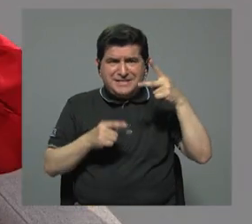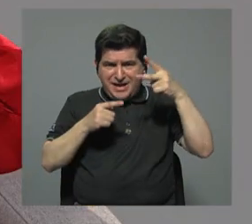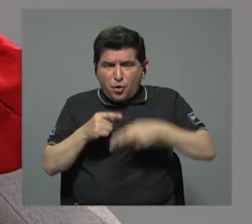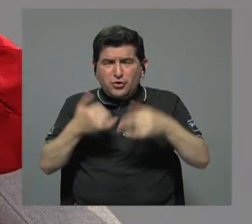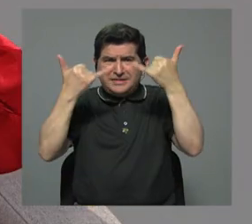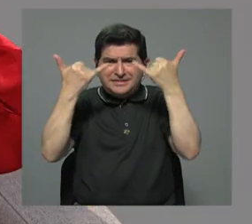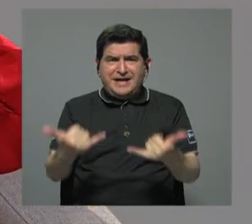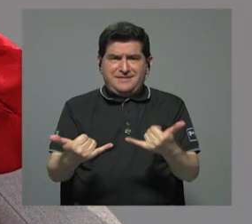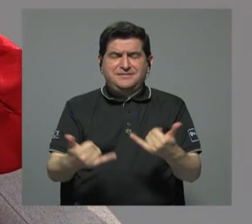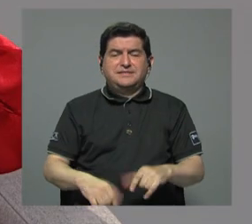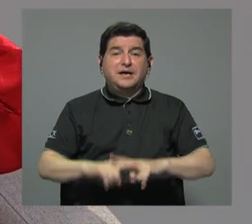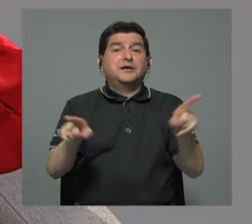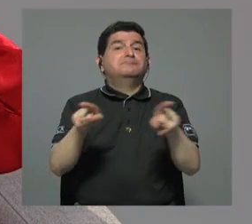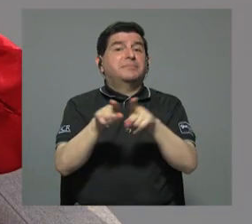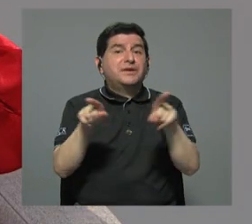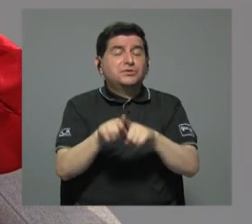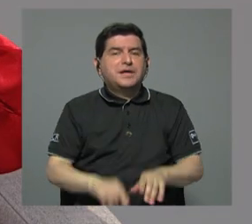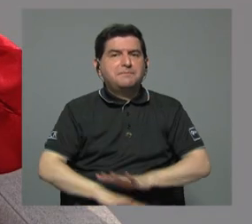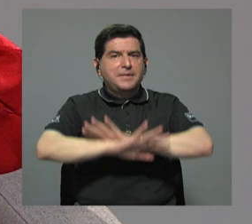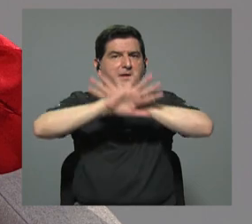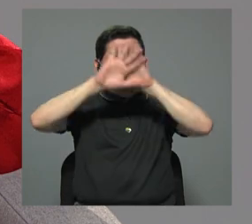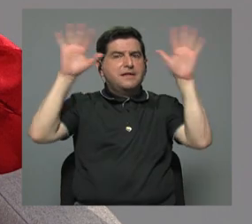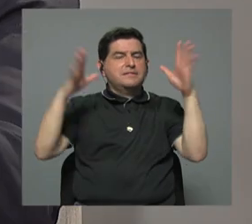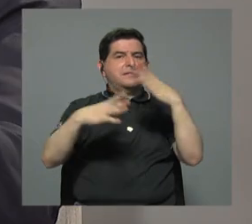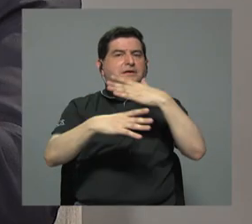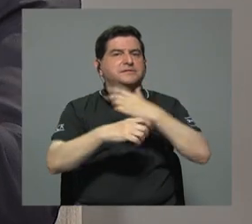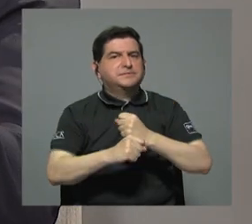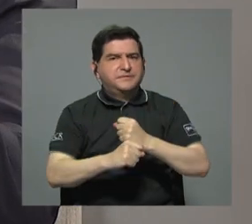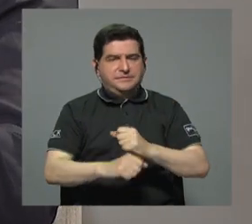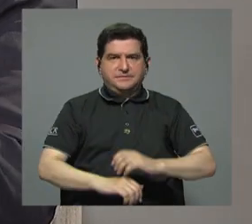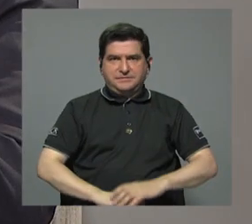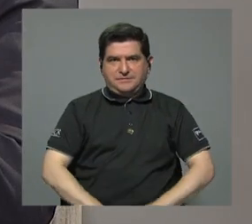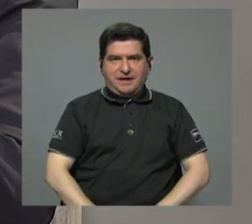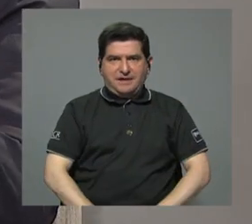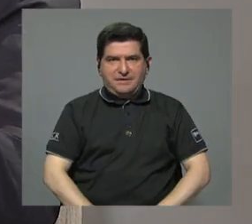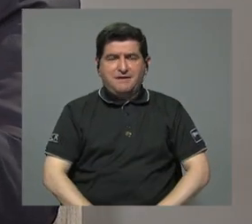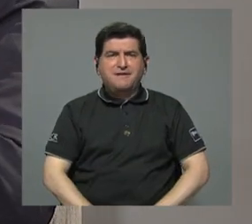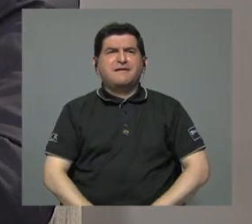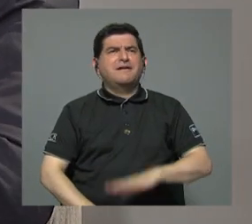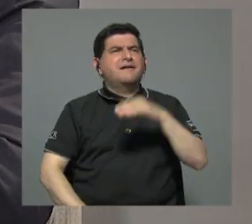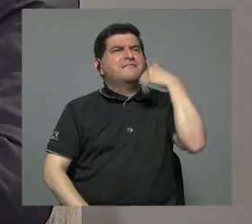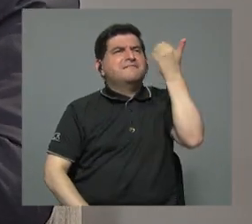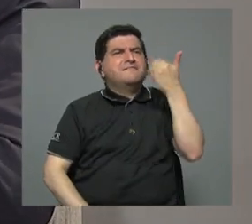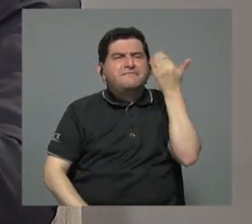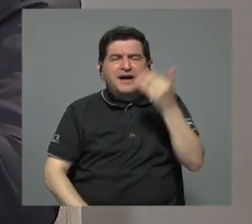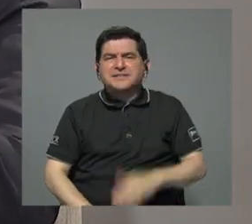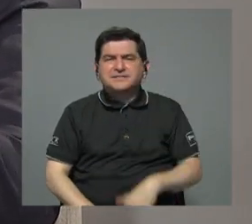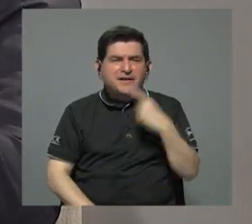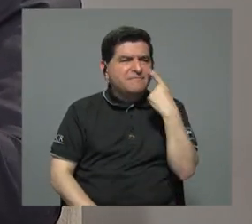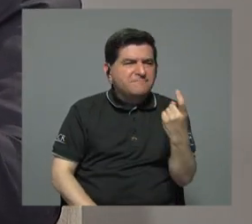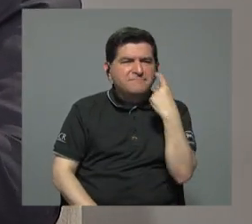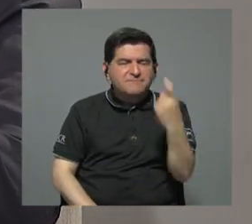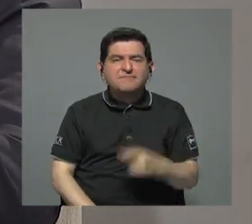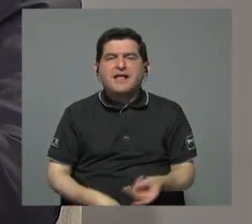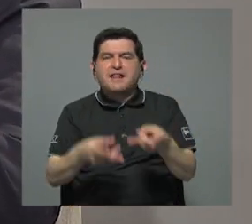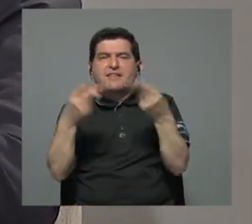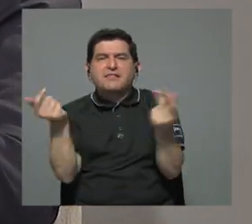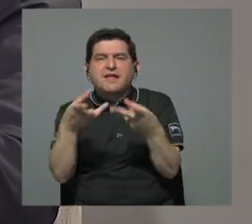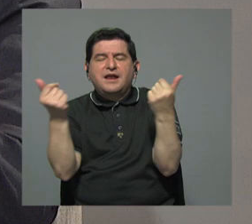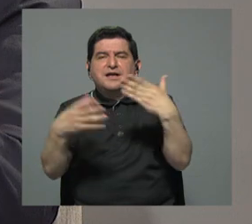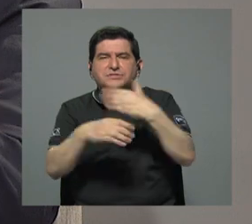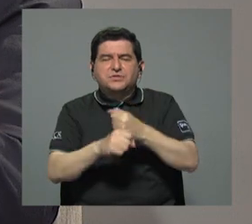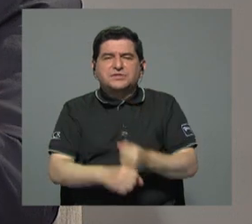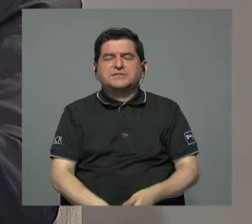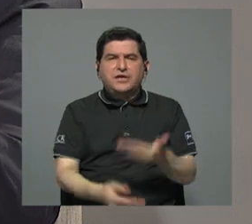prohibir lo de cuajo pero además también transparentando mucho más y facilitando también la fiscalización de los gastos que hacen